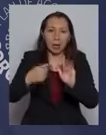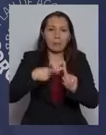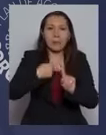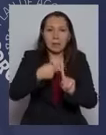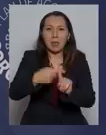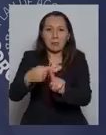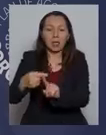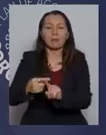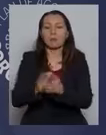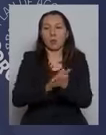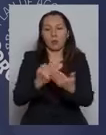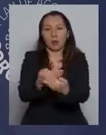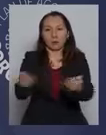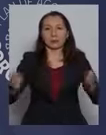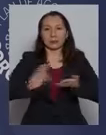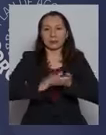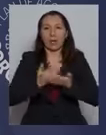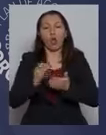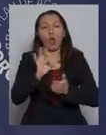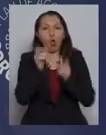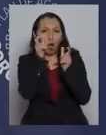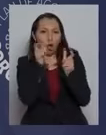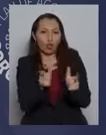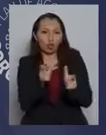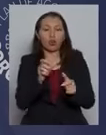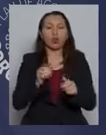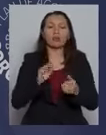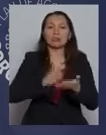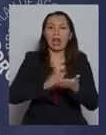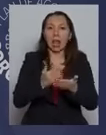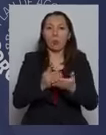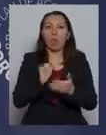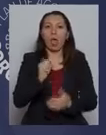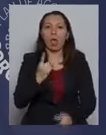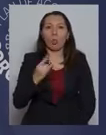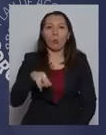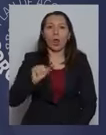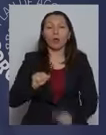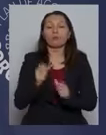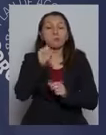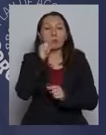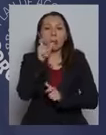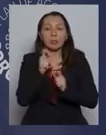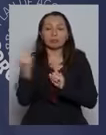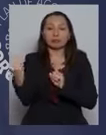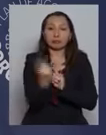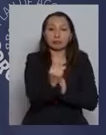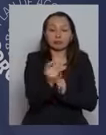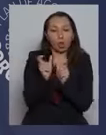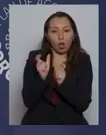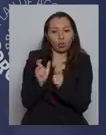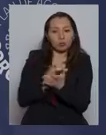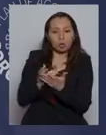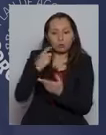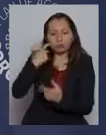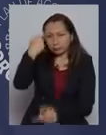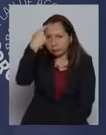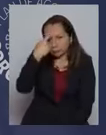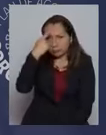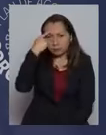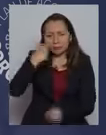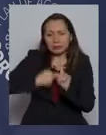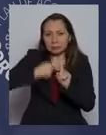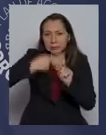días, barreras sanitarias o aduanas sanitarias, que implica que las personas se hacen un control sanitario, un control de